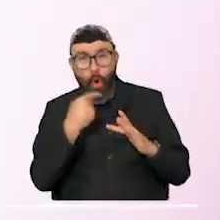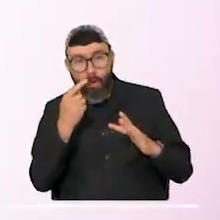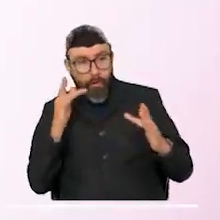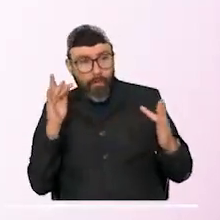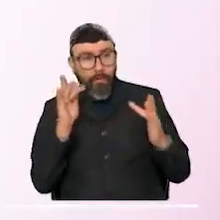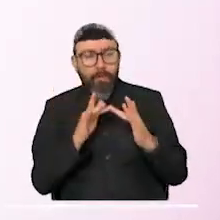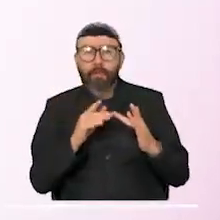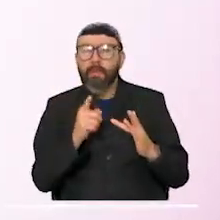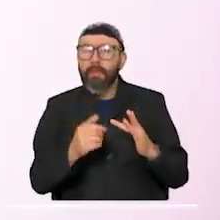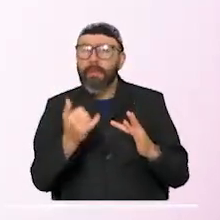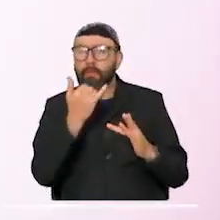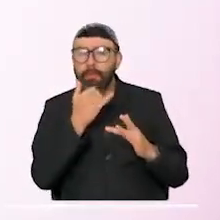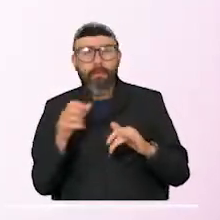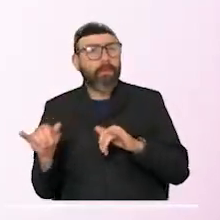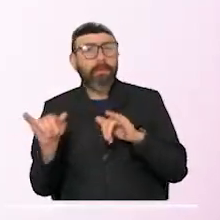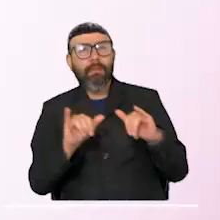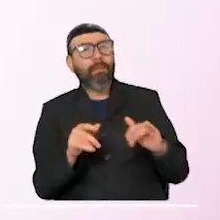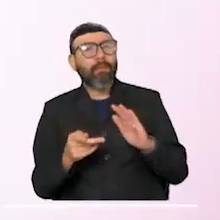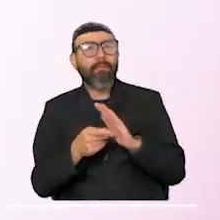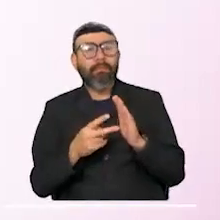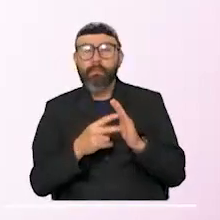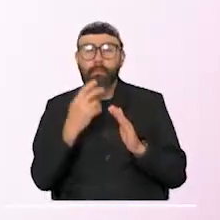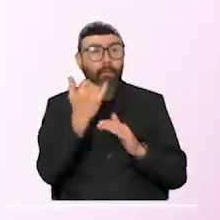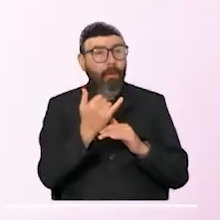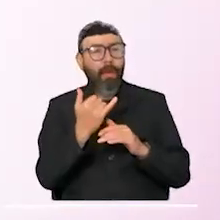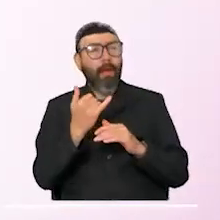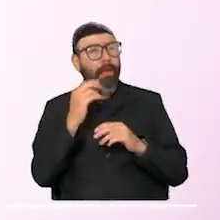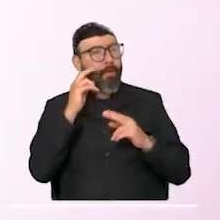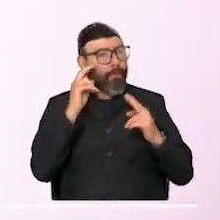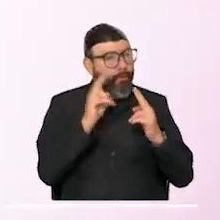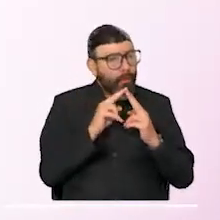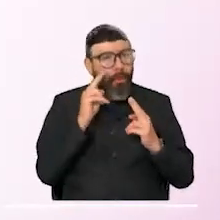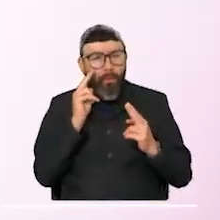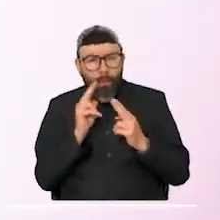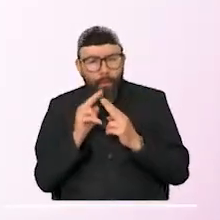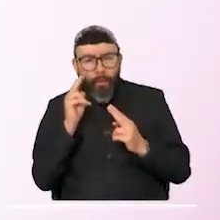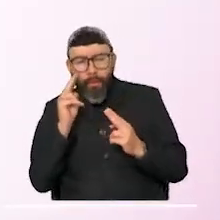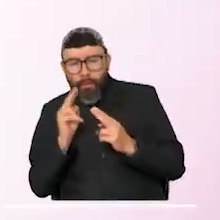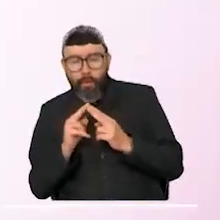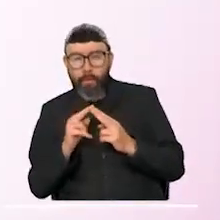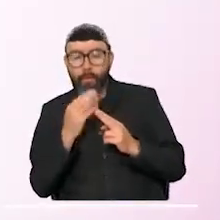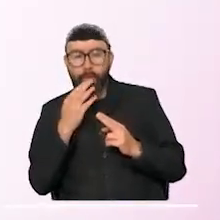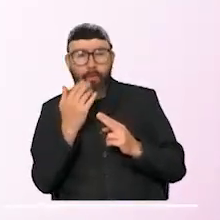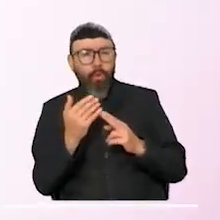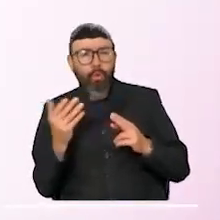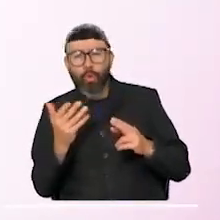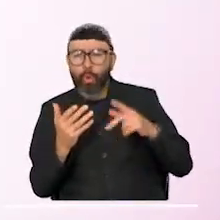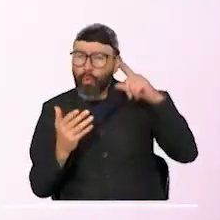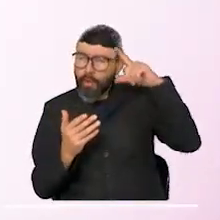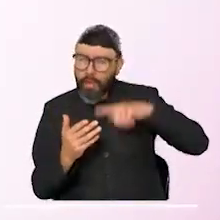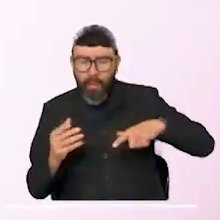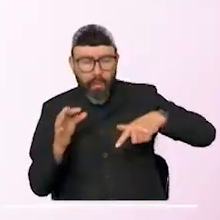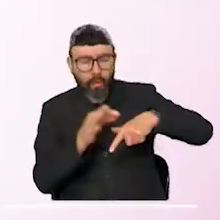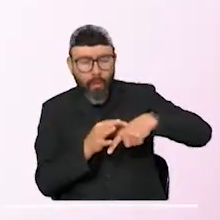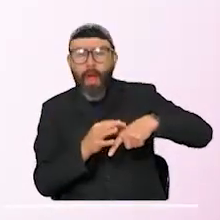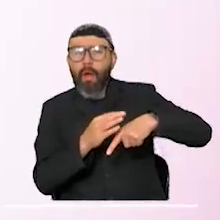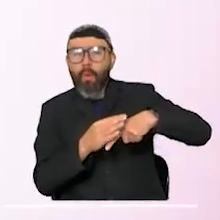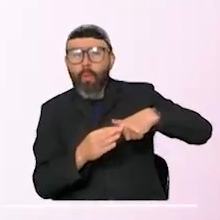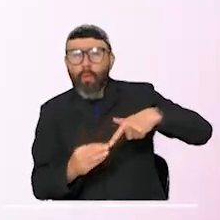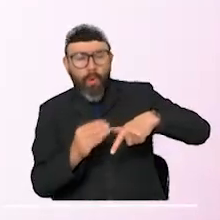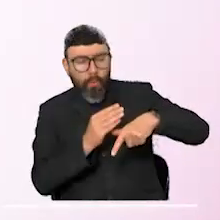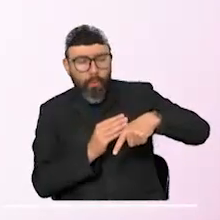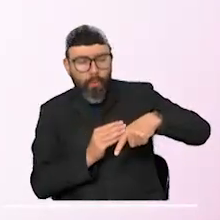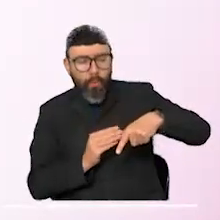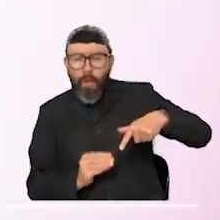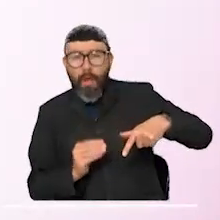que vamos a hacer es recorrido donde reconocimos Entonces como lo dijimos ahorita entonces Dónde está el clítoris Dónde están los labios Y esa conexión